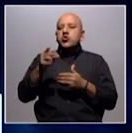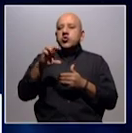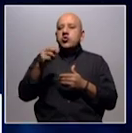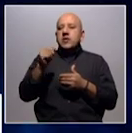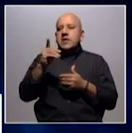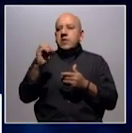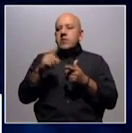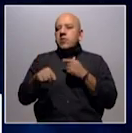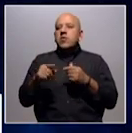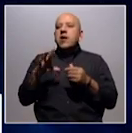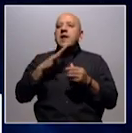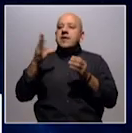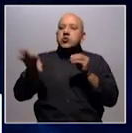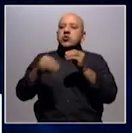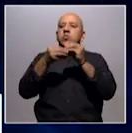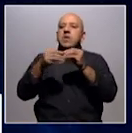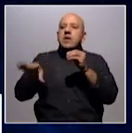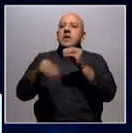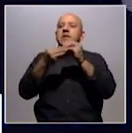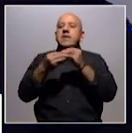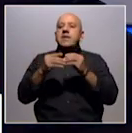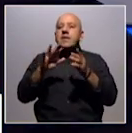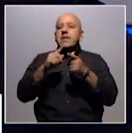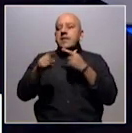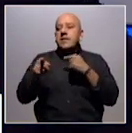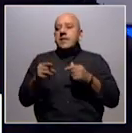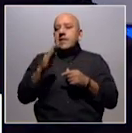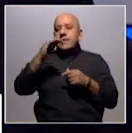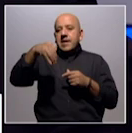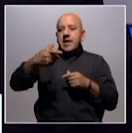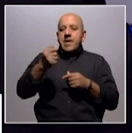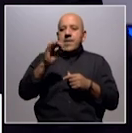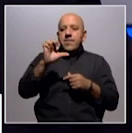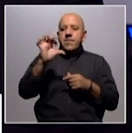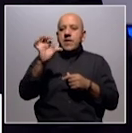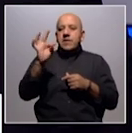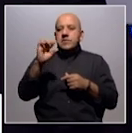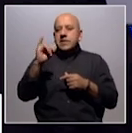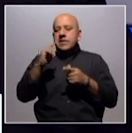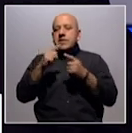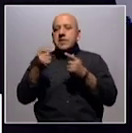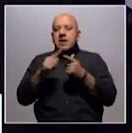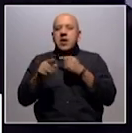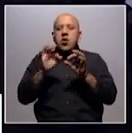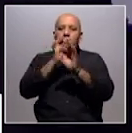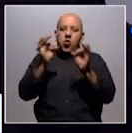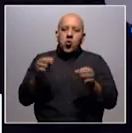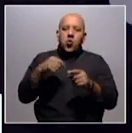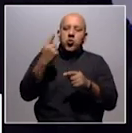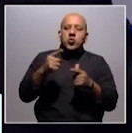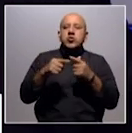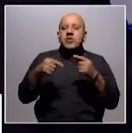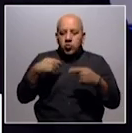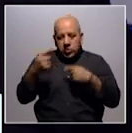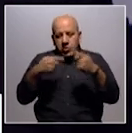dos o tres de maestrías y eventualmente todavía un doctorado qué quiere decir eso que se sigue